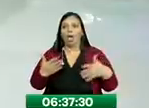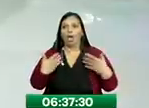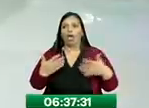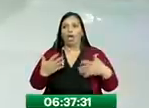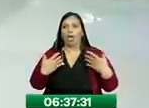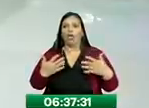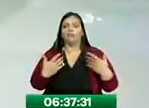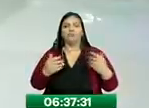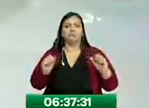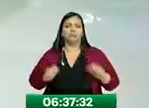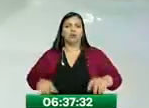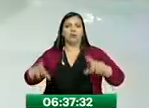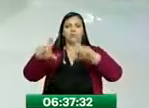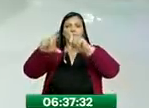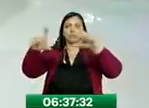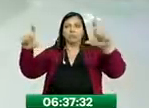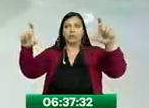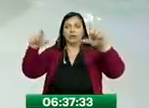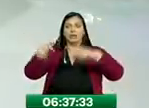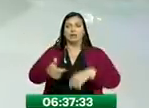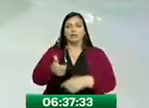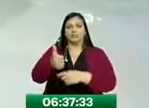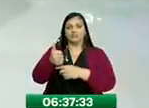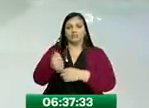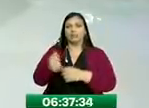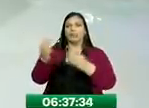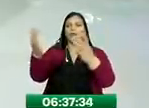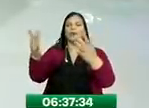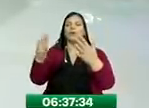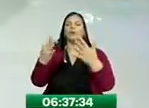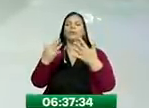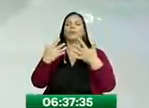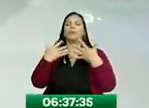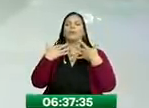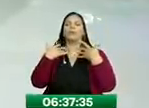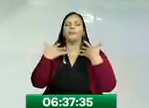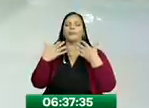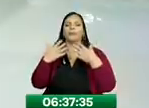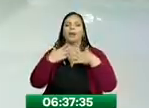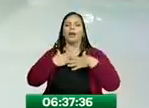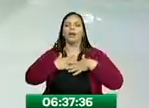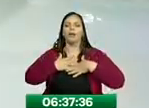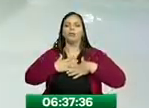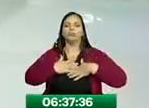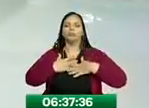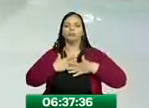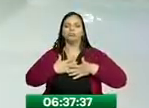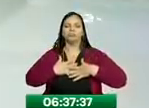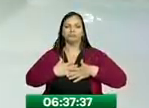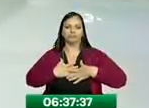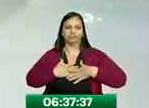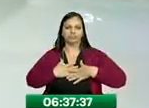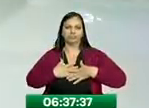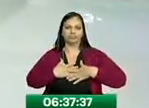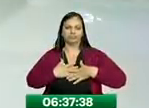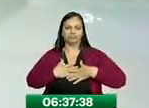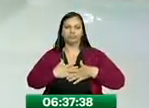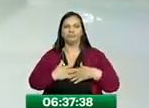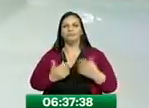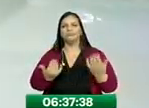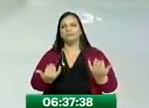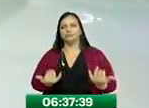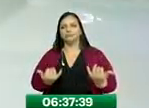calor, así que tienen o deben tomar las precauciones del caso precisamente para evitar cualquier tipo de situación. Así que